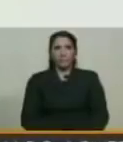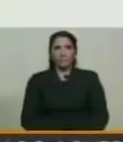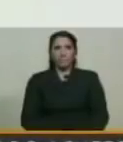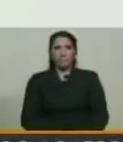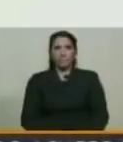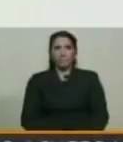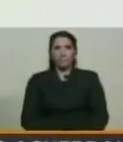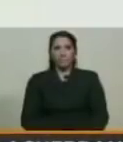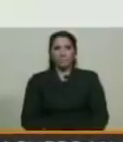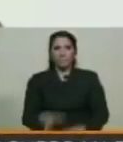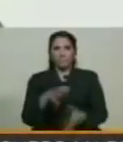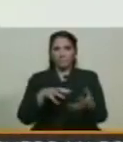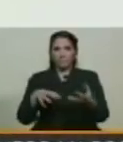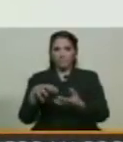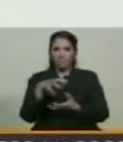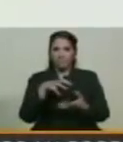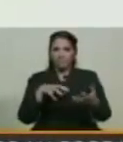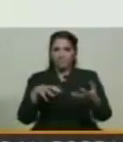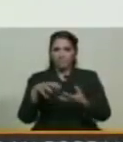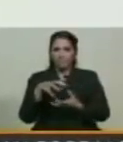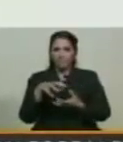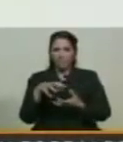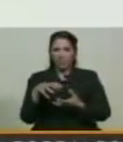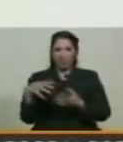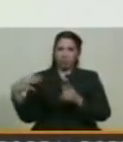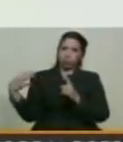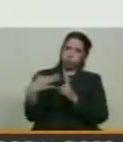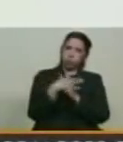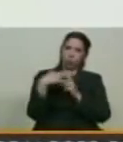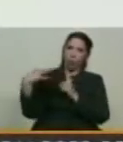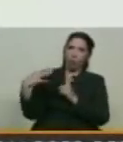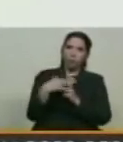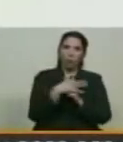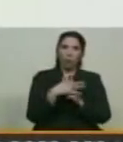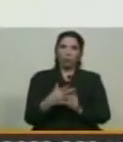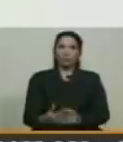situación de perturbación,